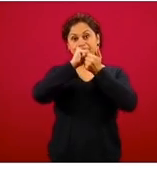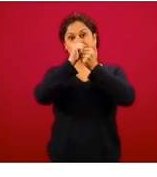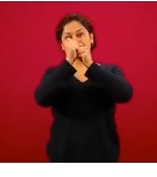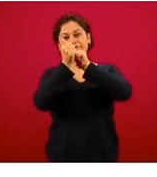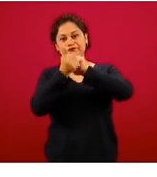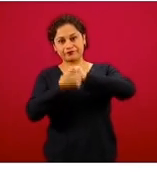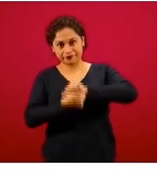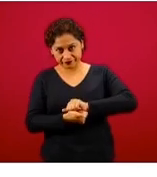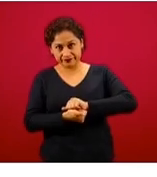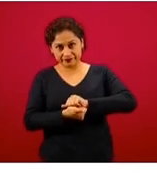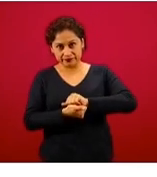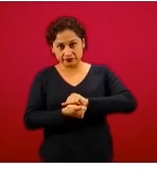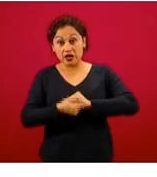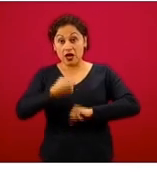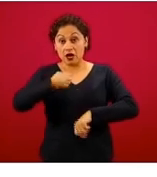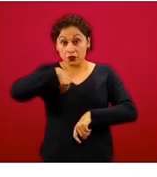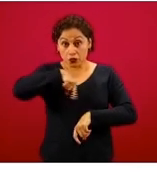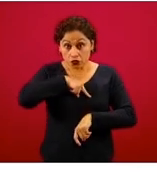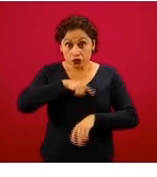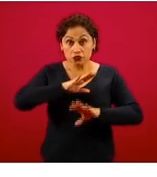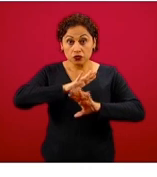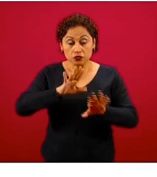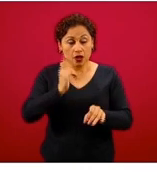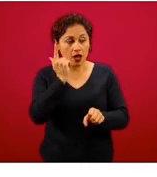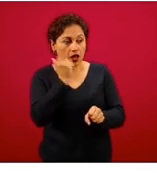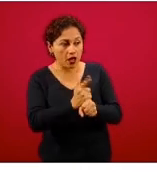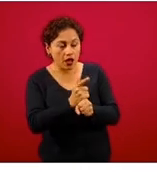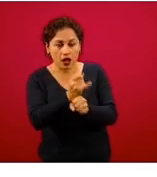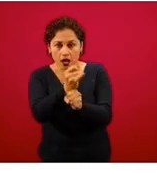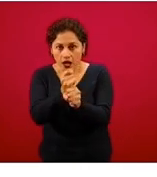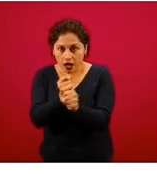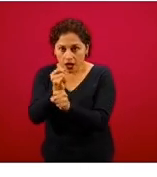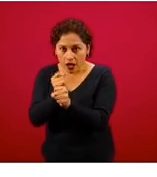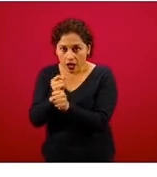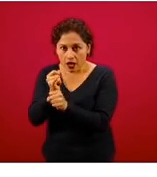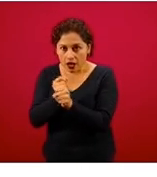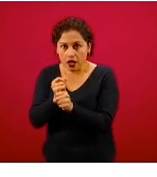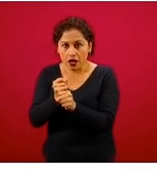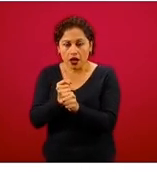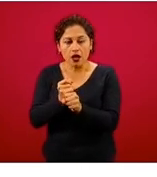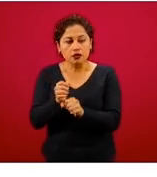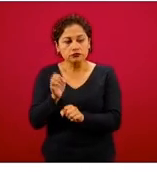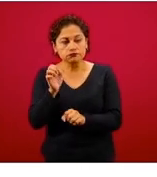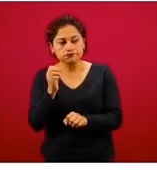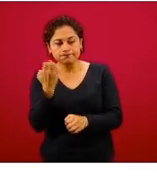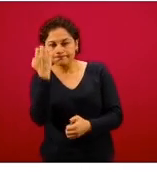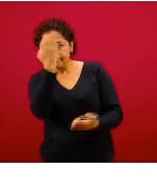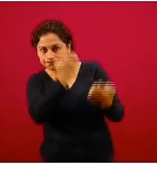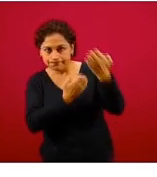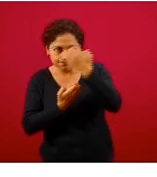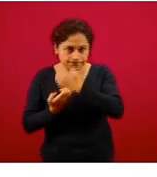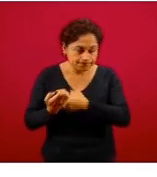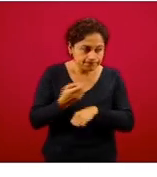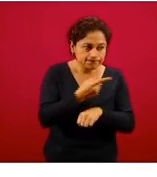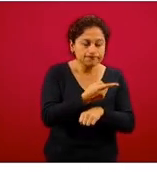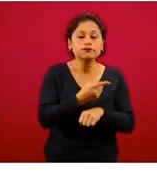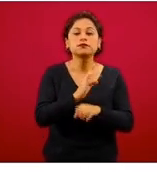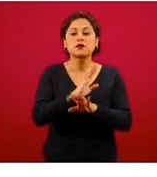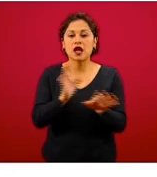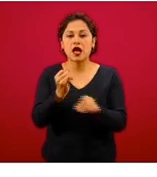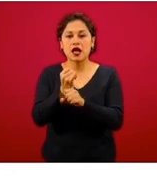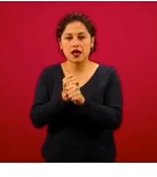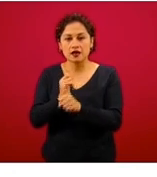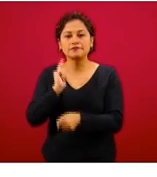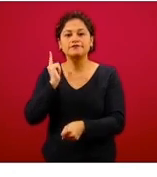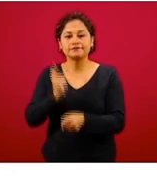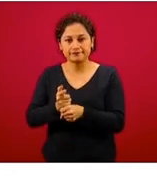a través del to conocimiento para poder to actuar describe some of en the cada uno de estos resources pasos. Y that aquí we have tenemos, por available ejemplo, to act el during más each of